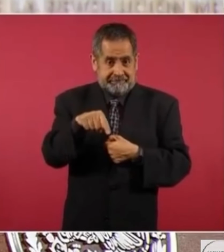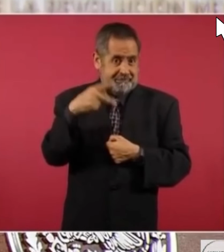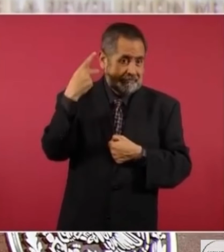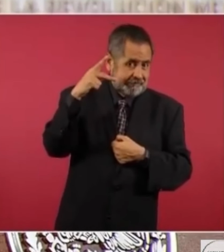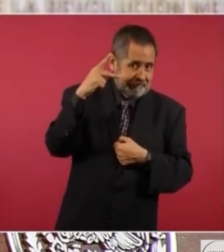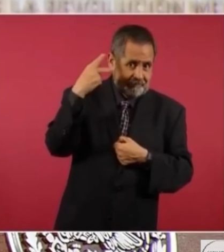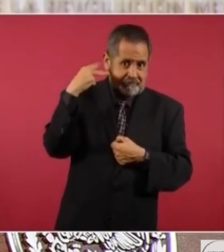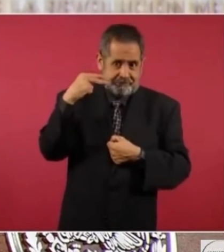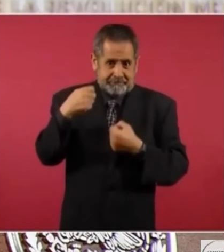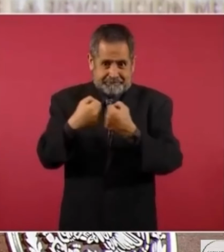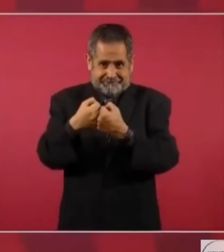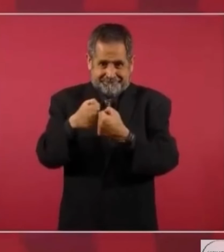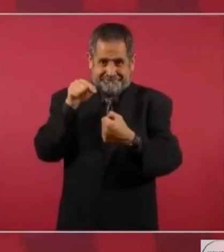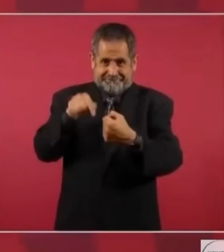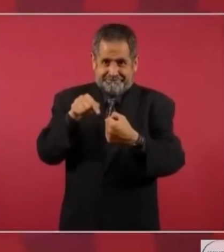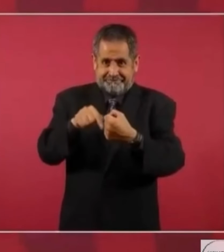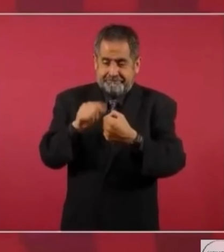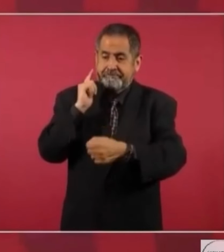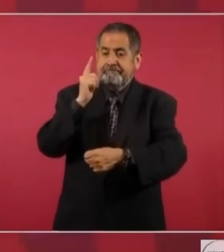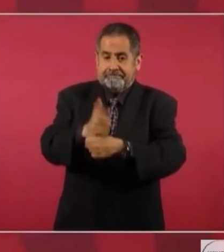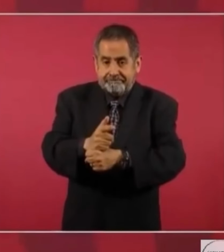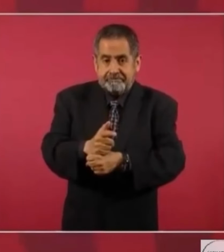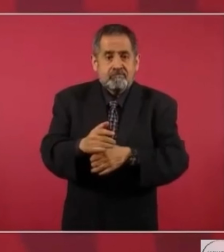esto incluso este